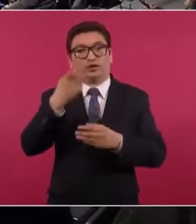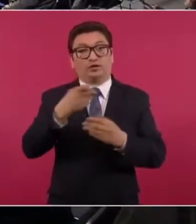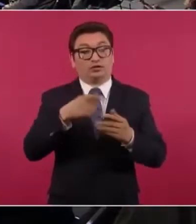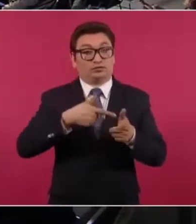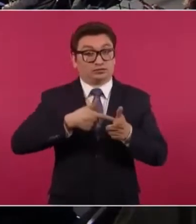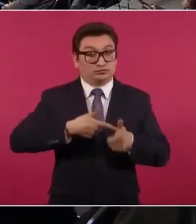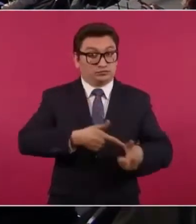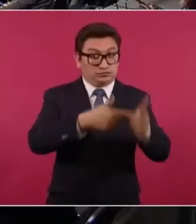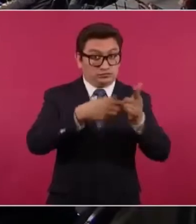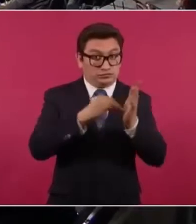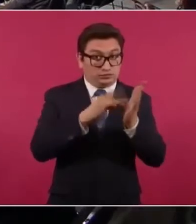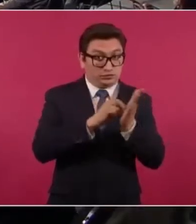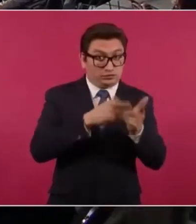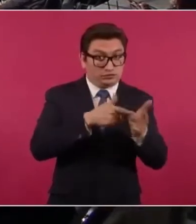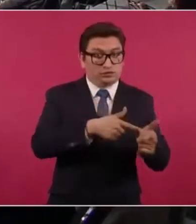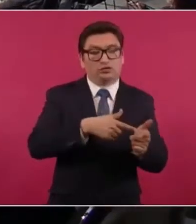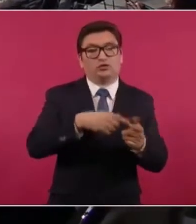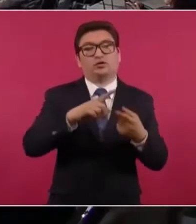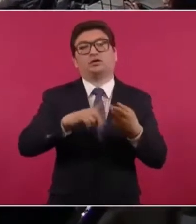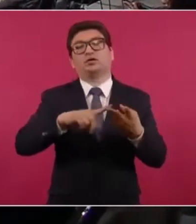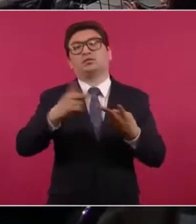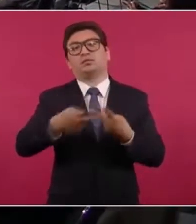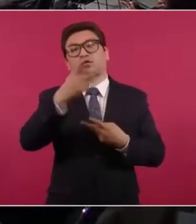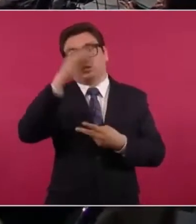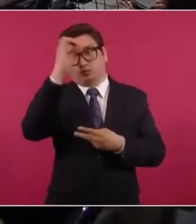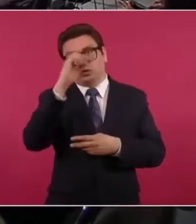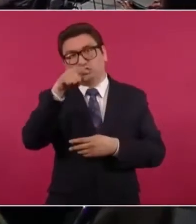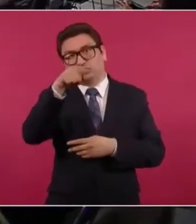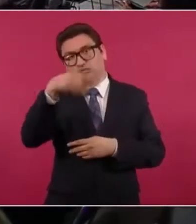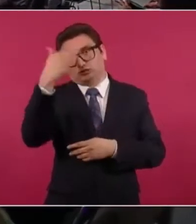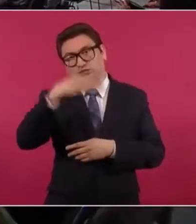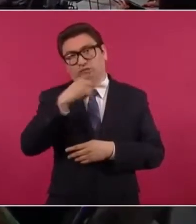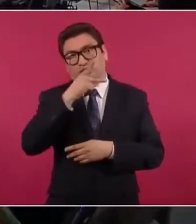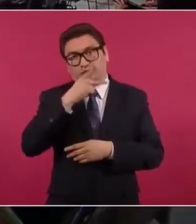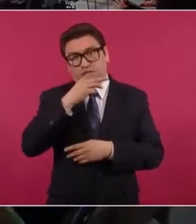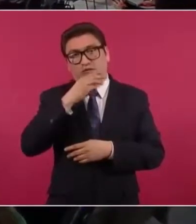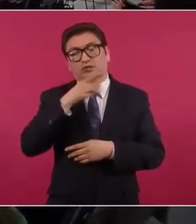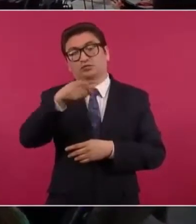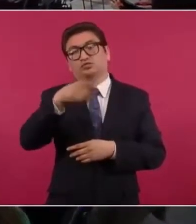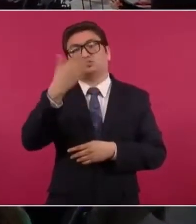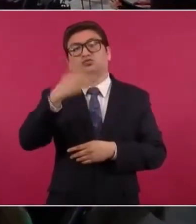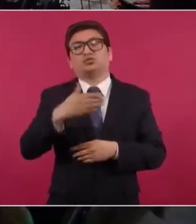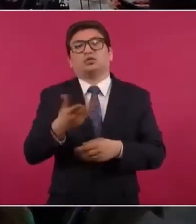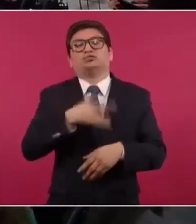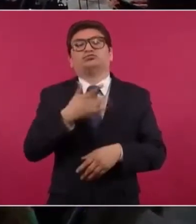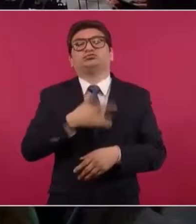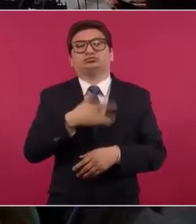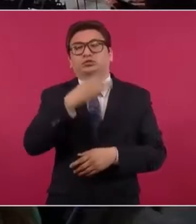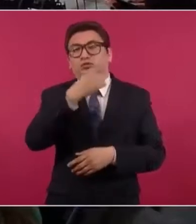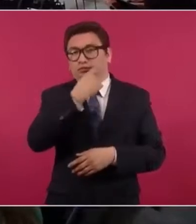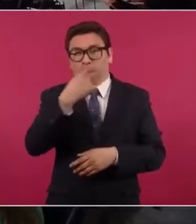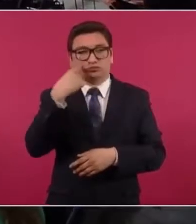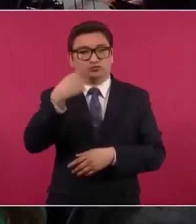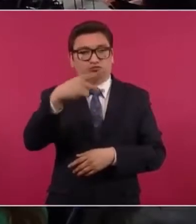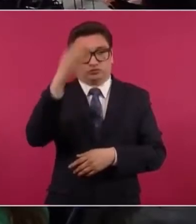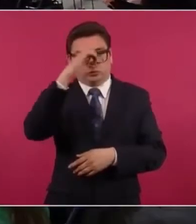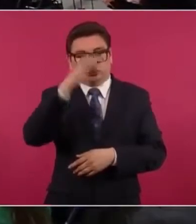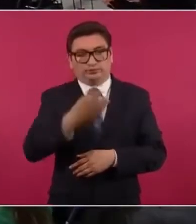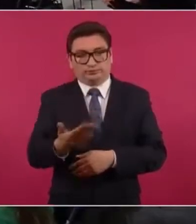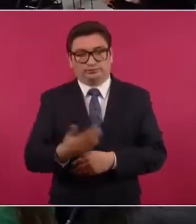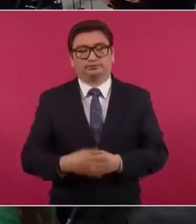dinámica seguirá y conocer su opinión como padre de familia con respecto a esta medida. Pues